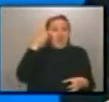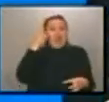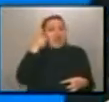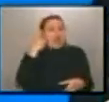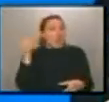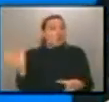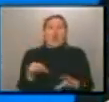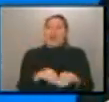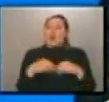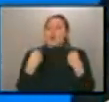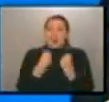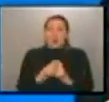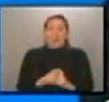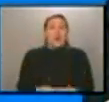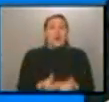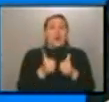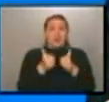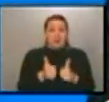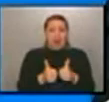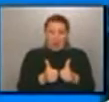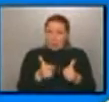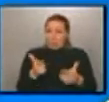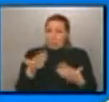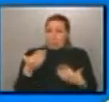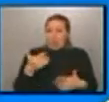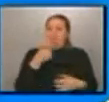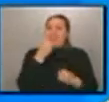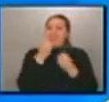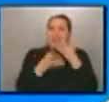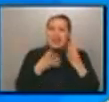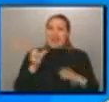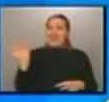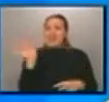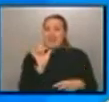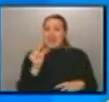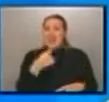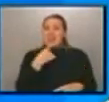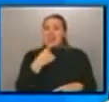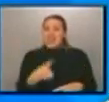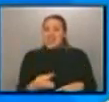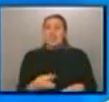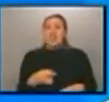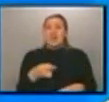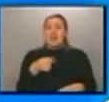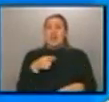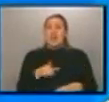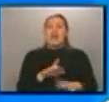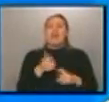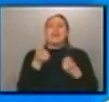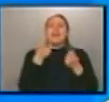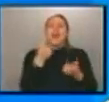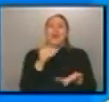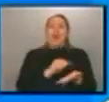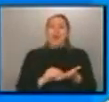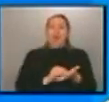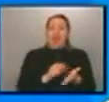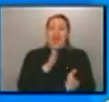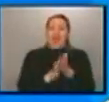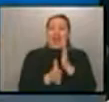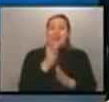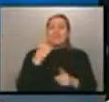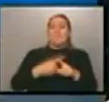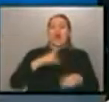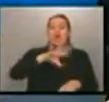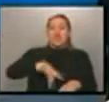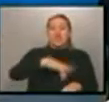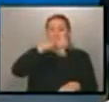los resultados dieron bien. Está en condiciones de declarar. Recién decía Claudio que le asignaron una defensora oficial. Fue por sorteo. Es